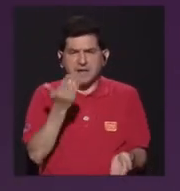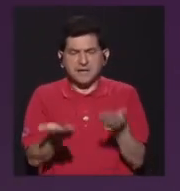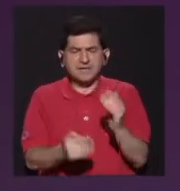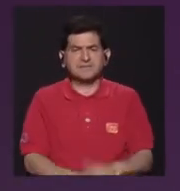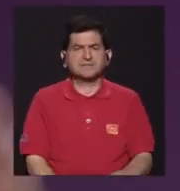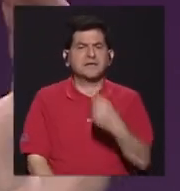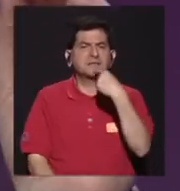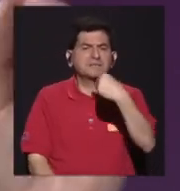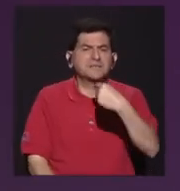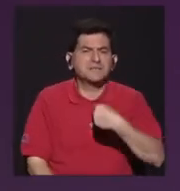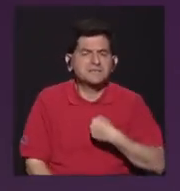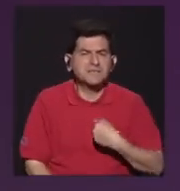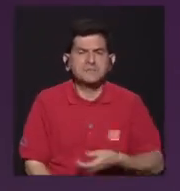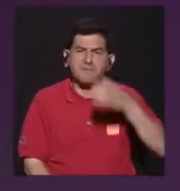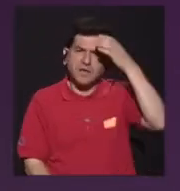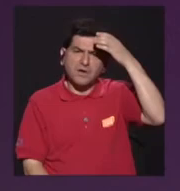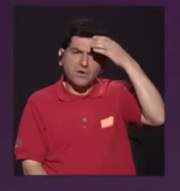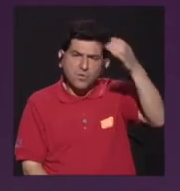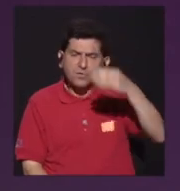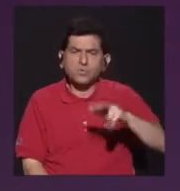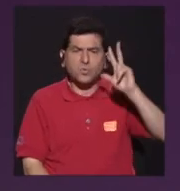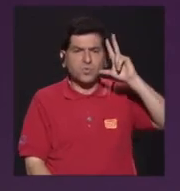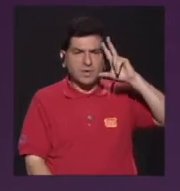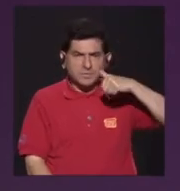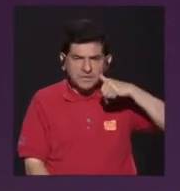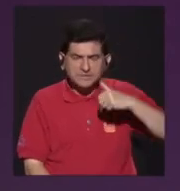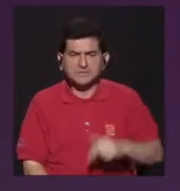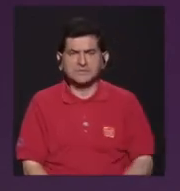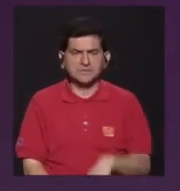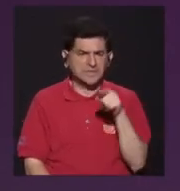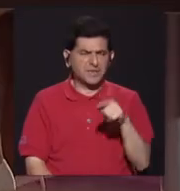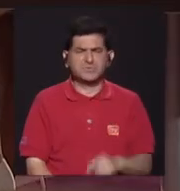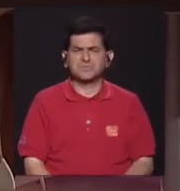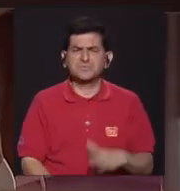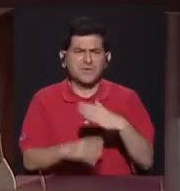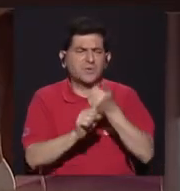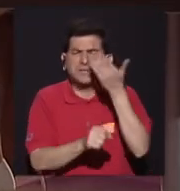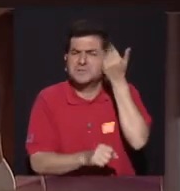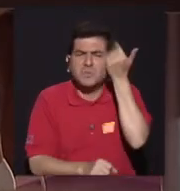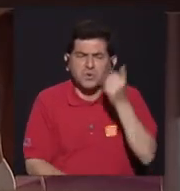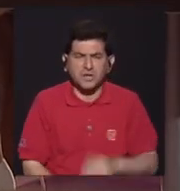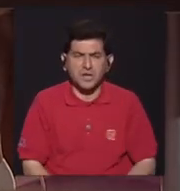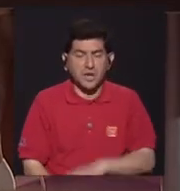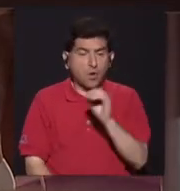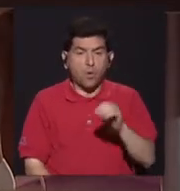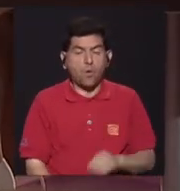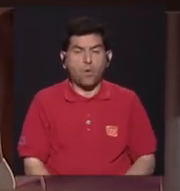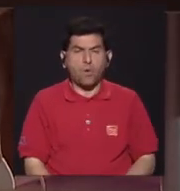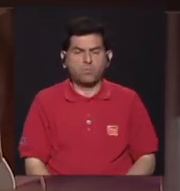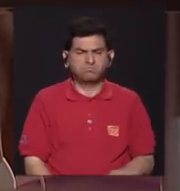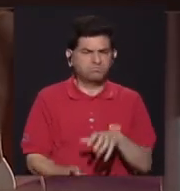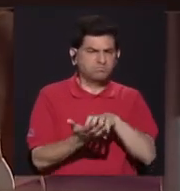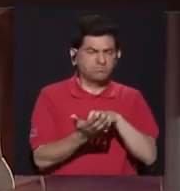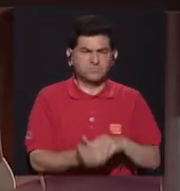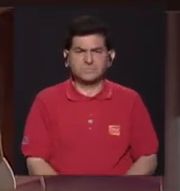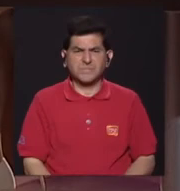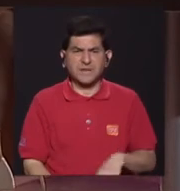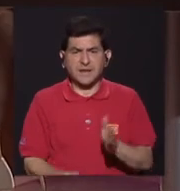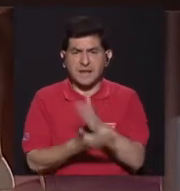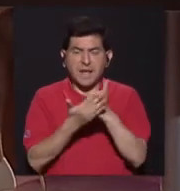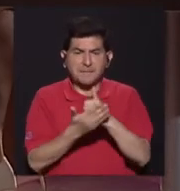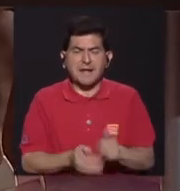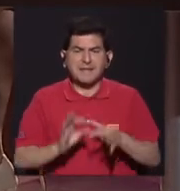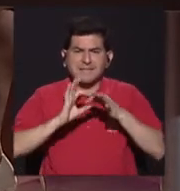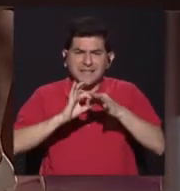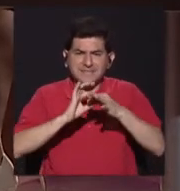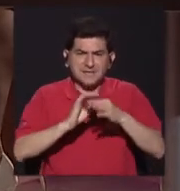le dice a uno, ¿verdad? Esta cultura machista de que por qué estás haciendo esto, o que ya cuestionan la sexualidad cuando no tiene por qué ver